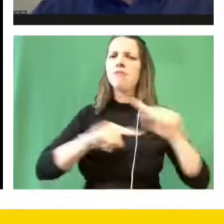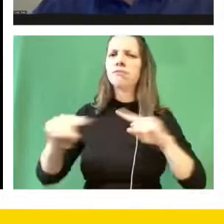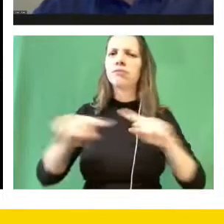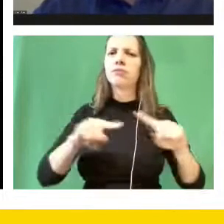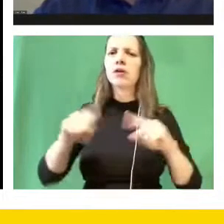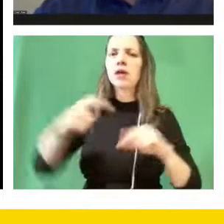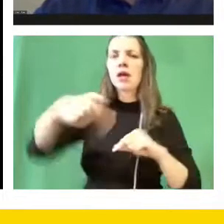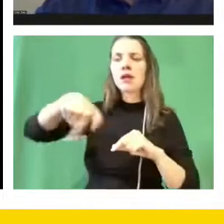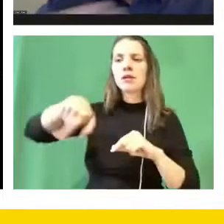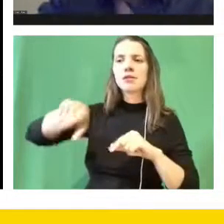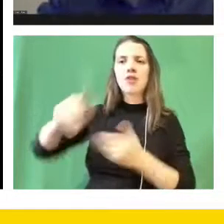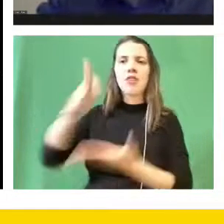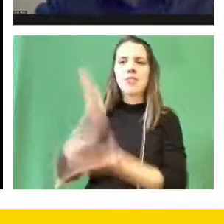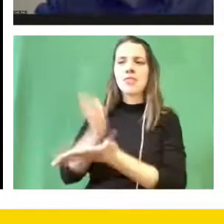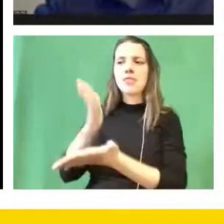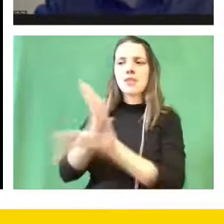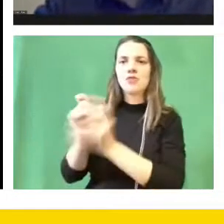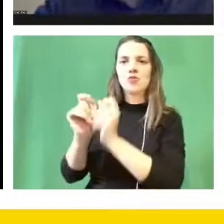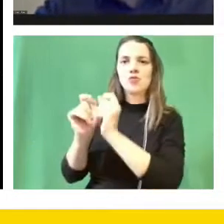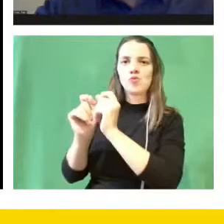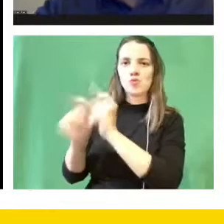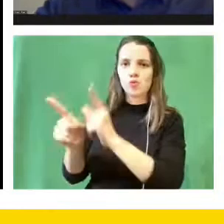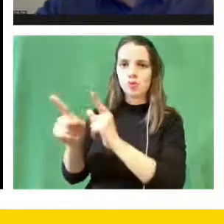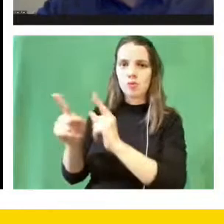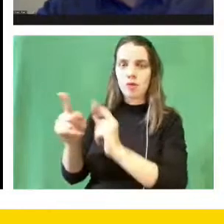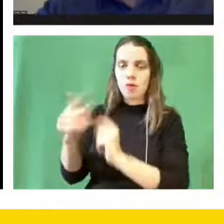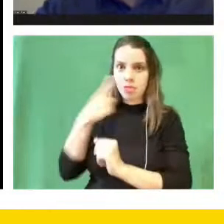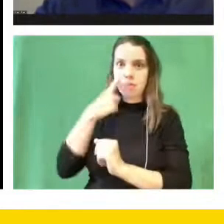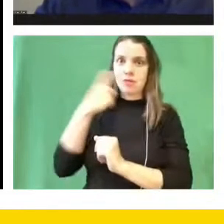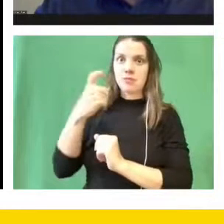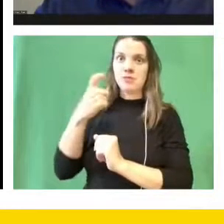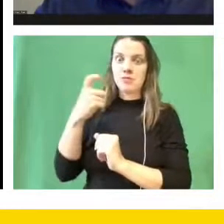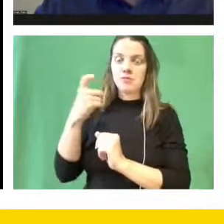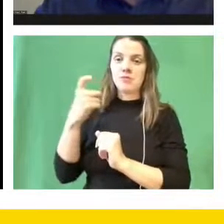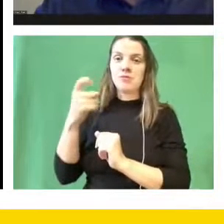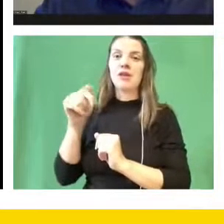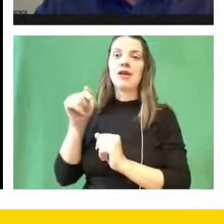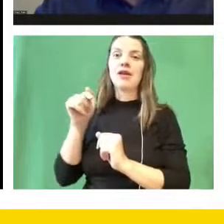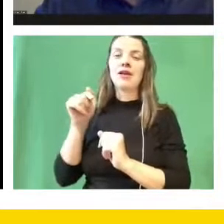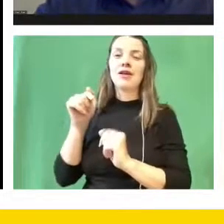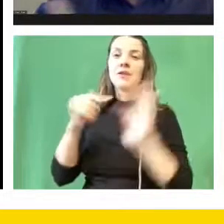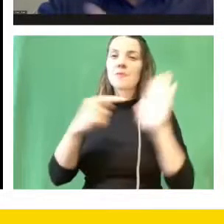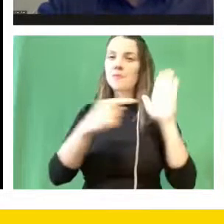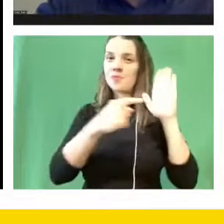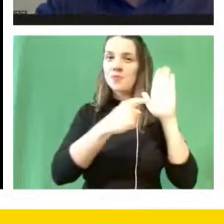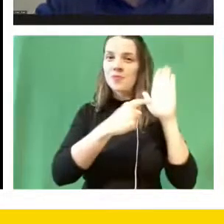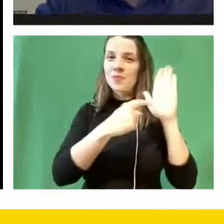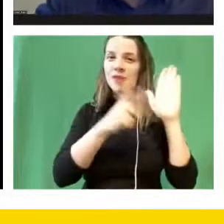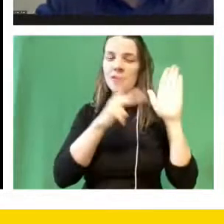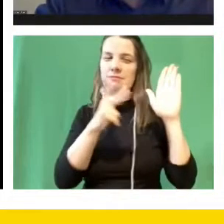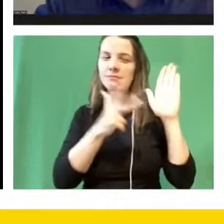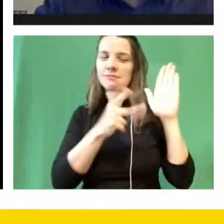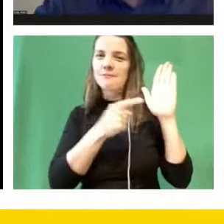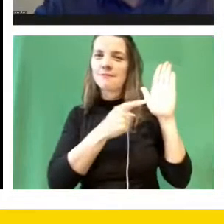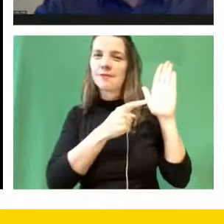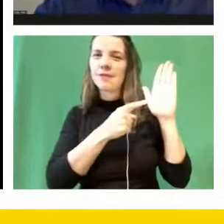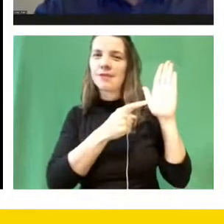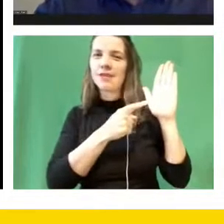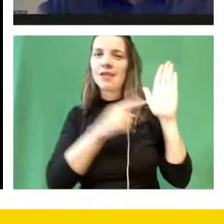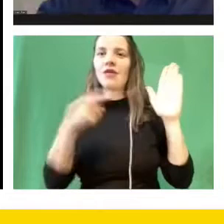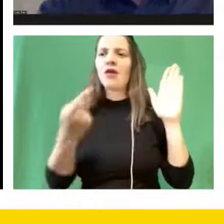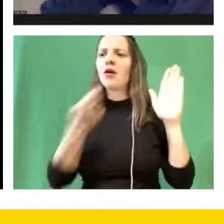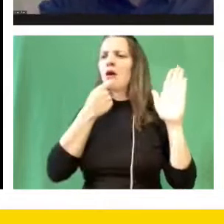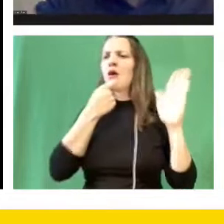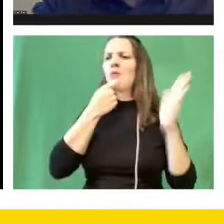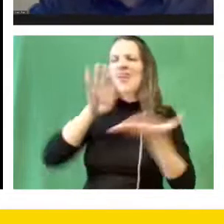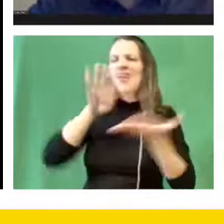y eliminar e incluir en el fondo en estas medidas legislativas toda aquella forma de discriminación